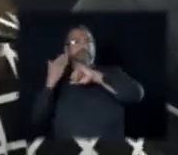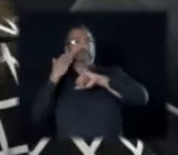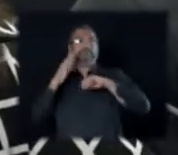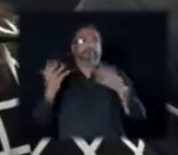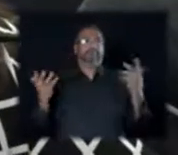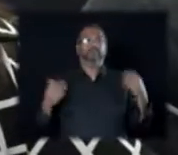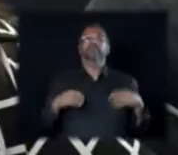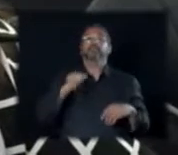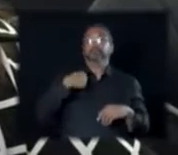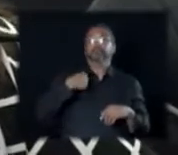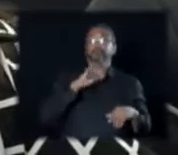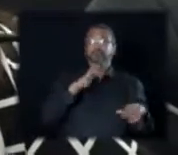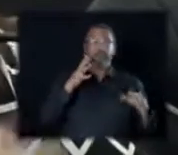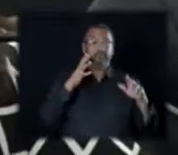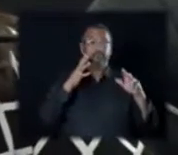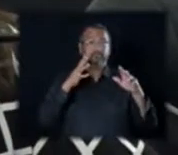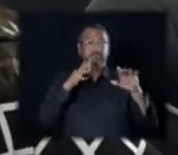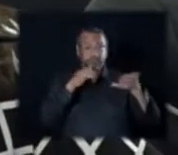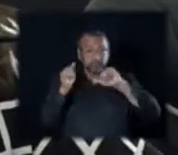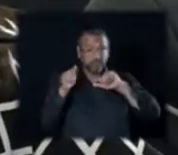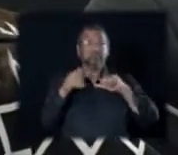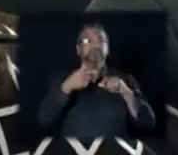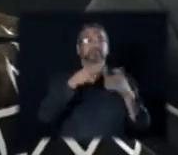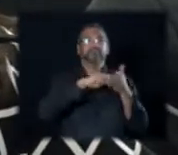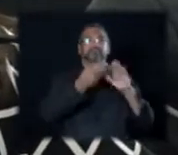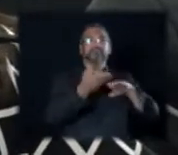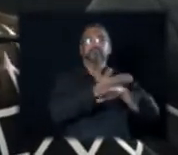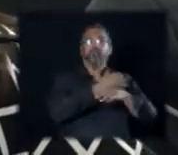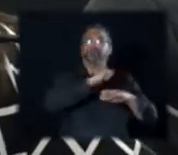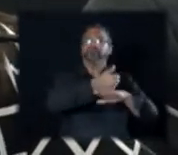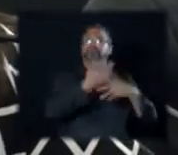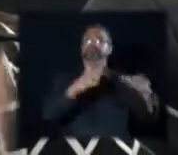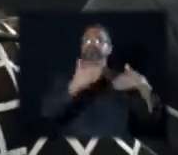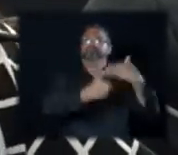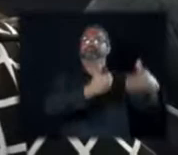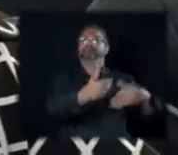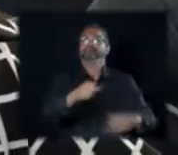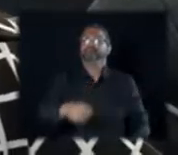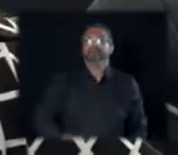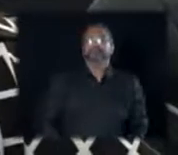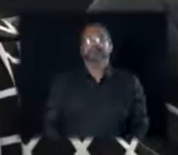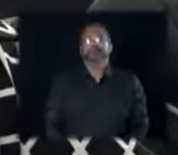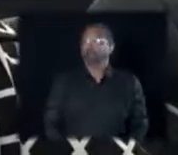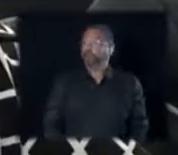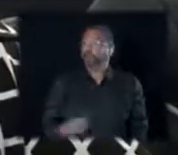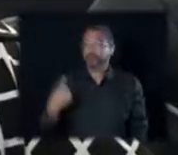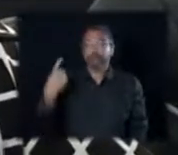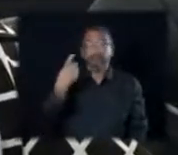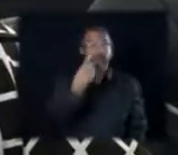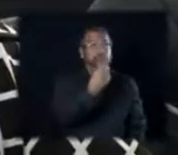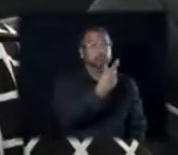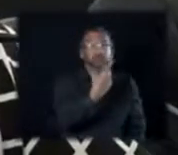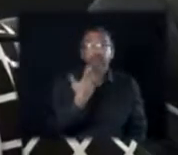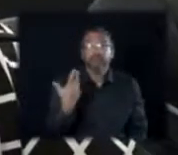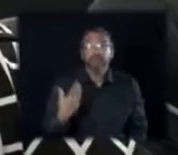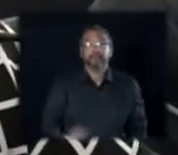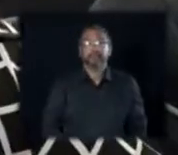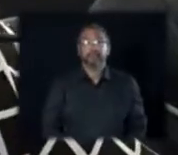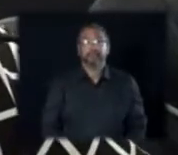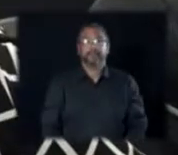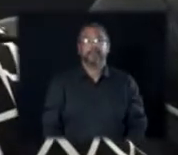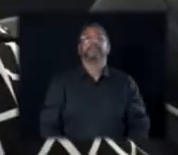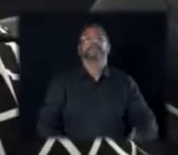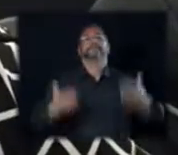y creciendo, no sé qué ocurrió. Y cuando yo me fui, ya estaba en el lugar, ya estaba ejecutado. ¿Alguna pregunta